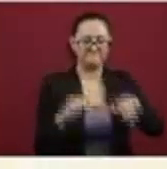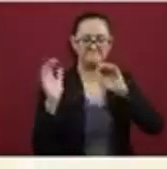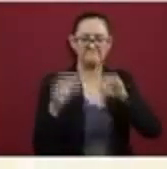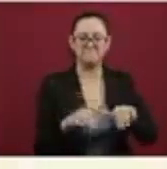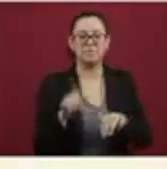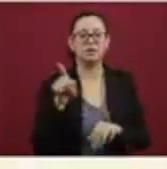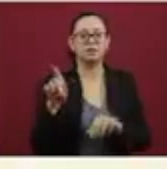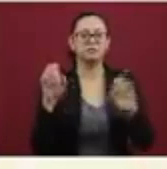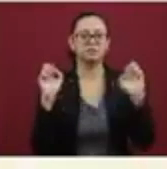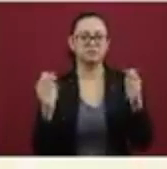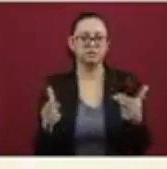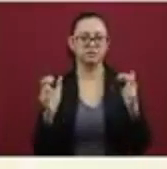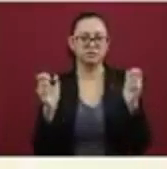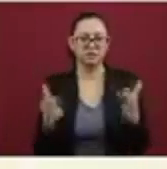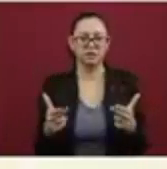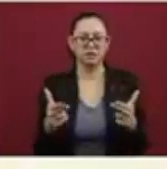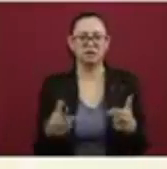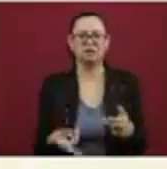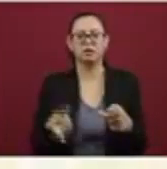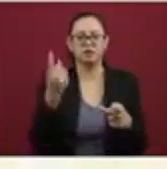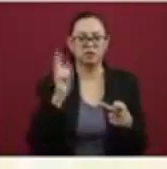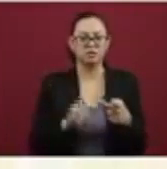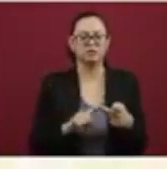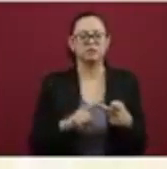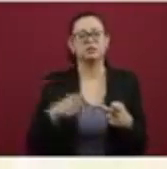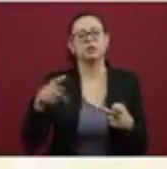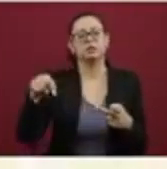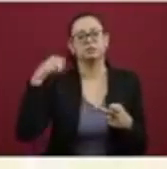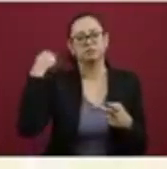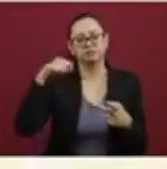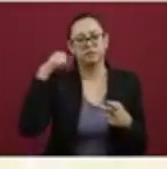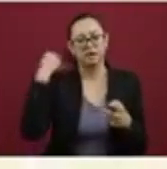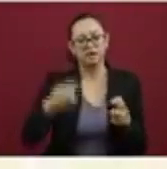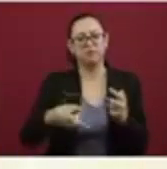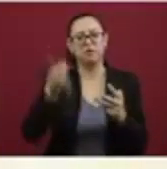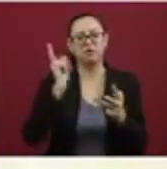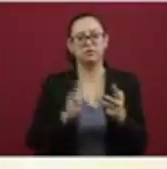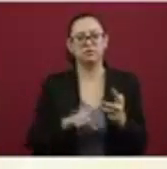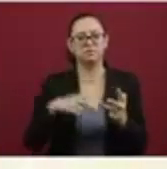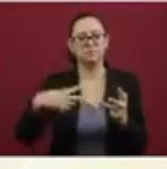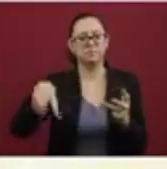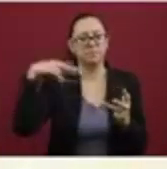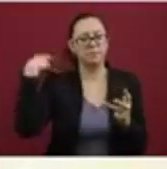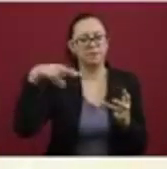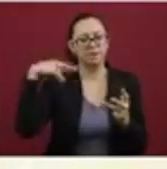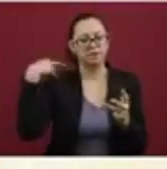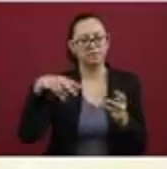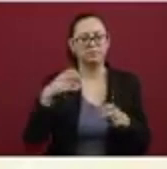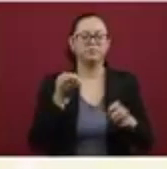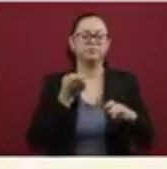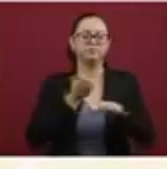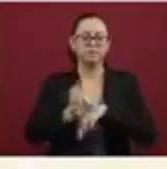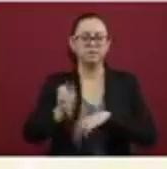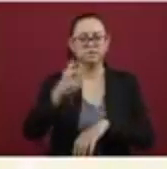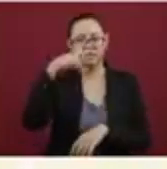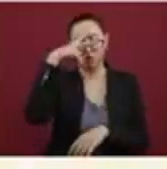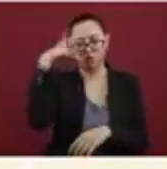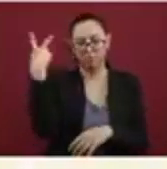estado de Chiapas, después Tabasco, después Veracruz, Estado de